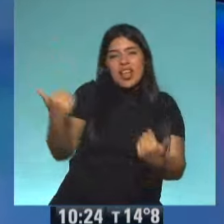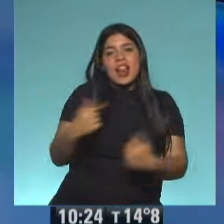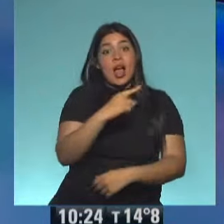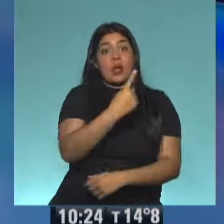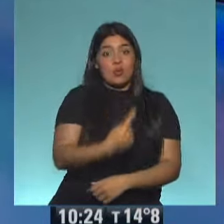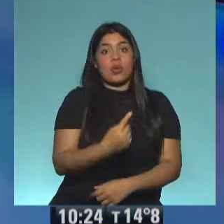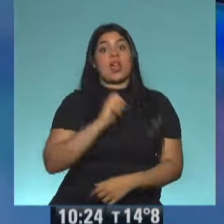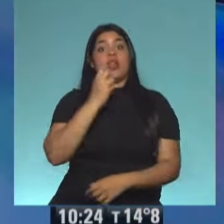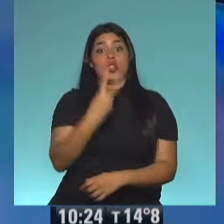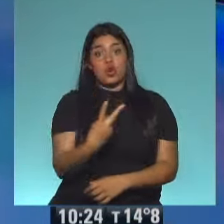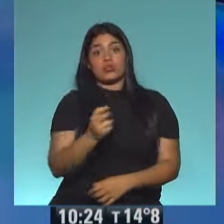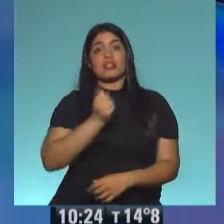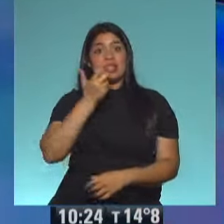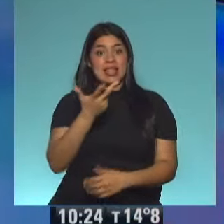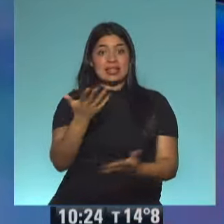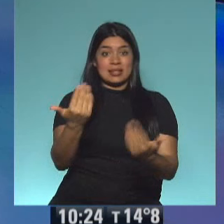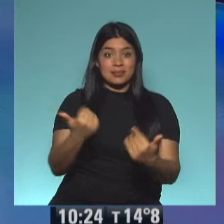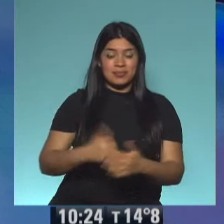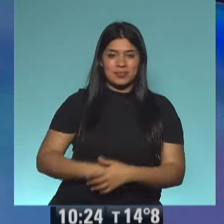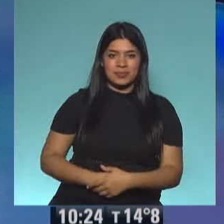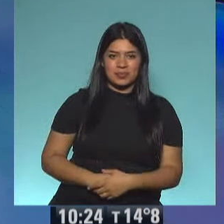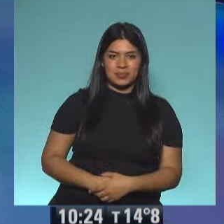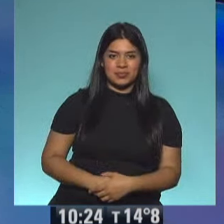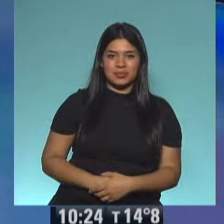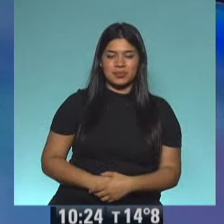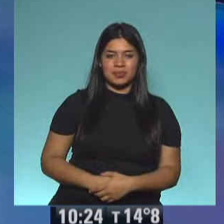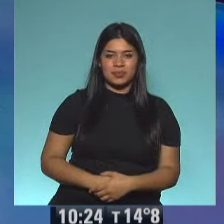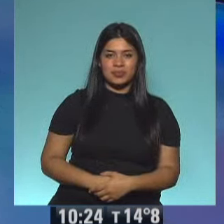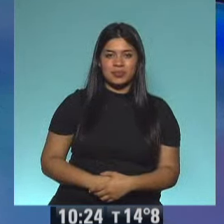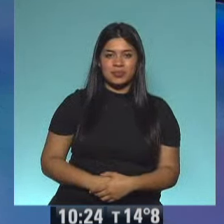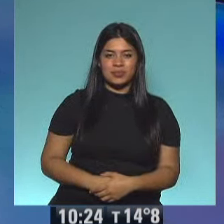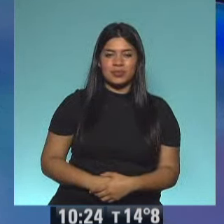una, a las dos y a las tres.